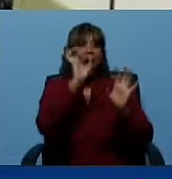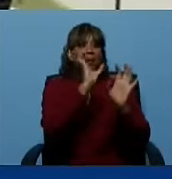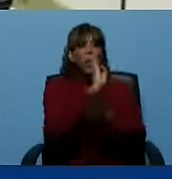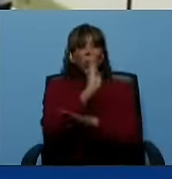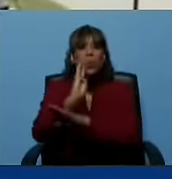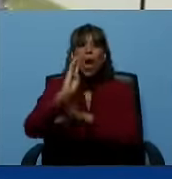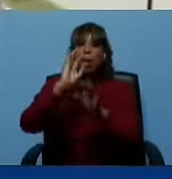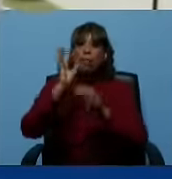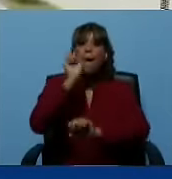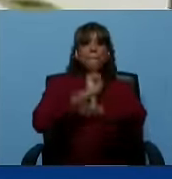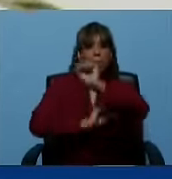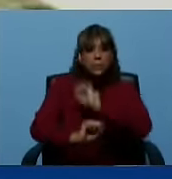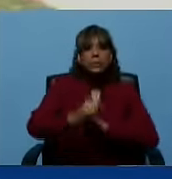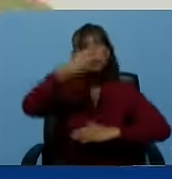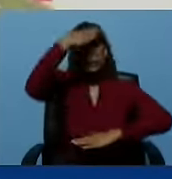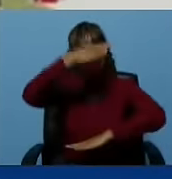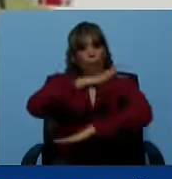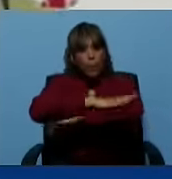y preventivas.